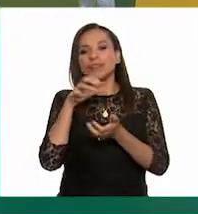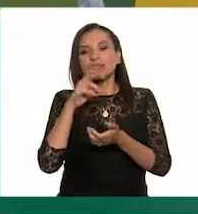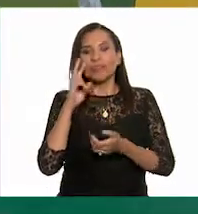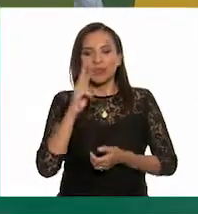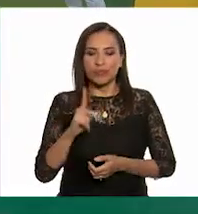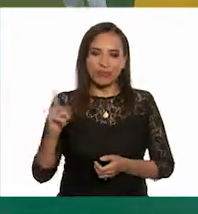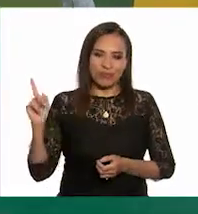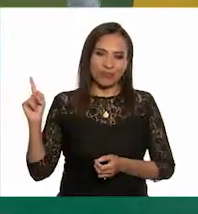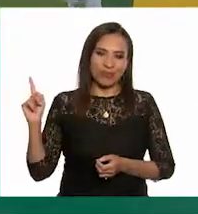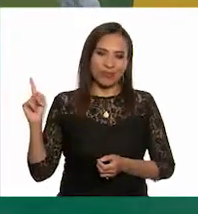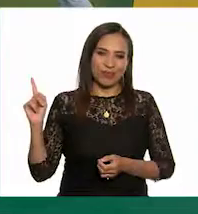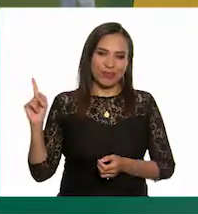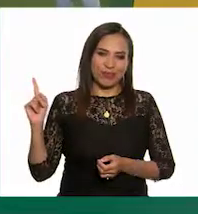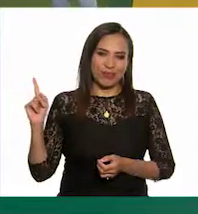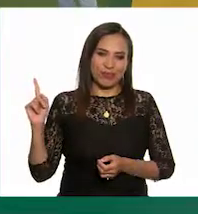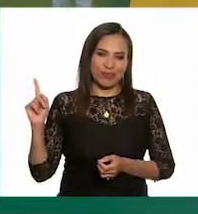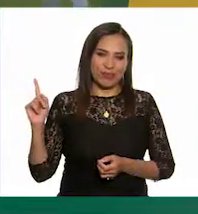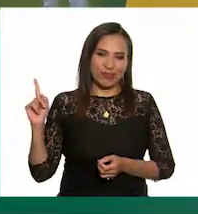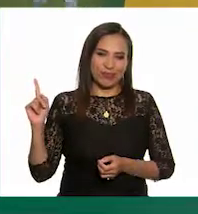con perro!